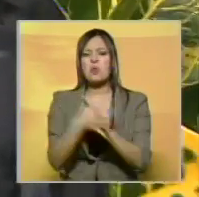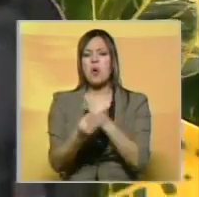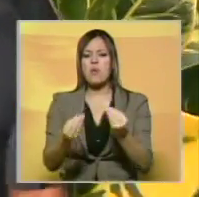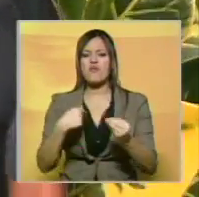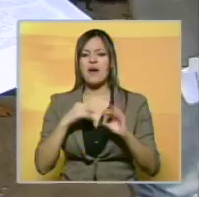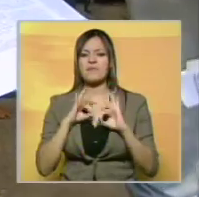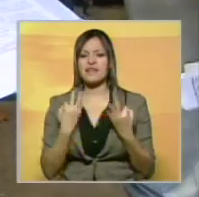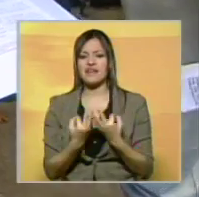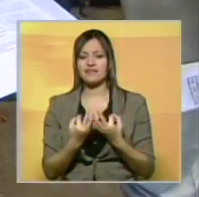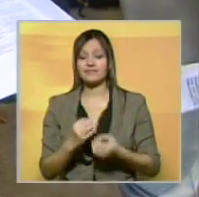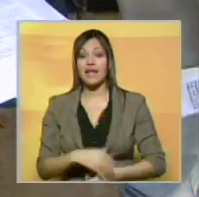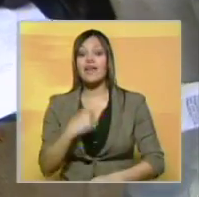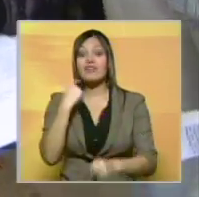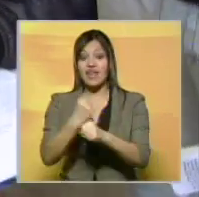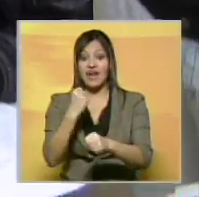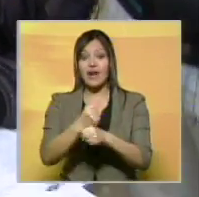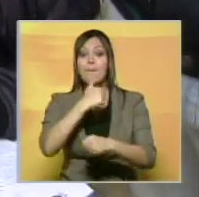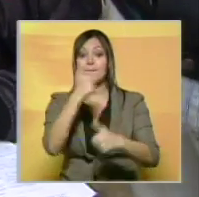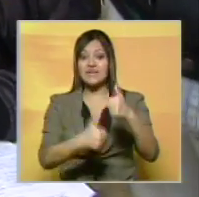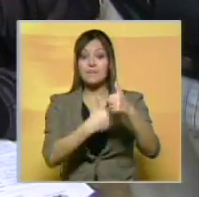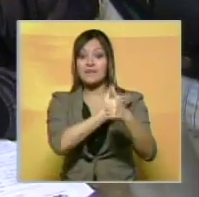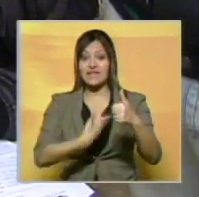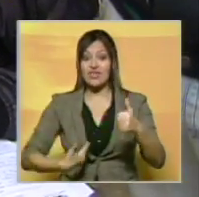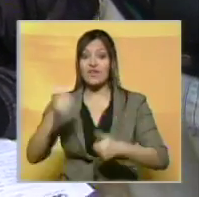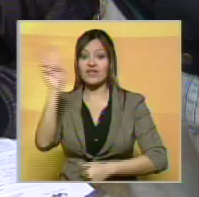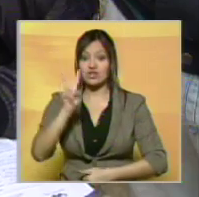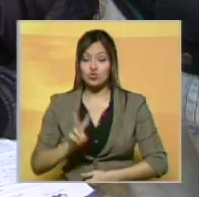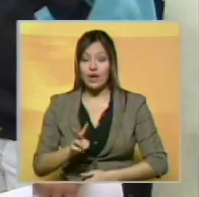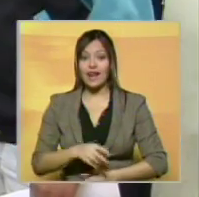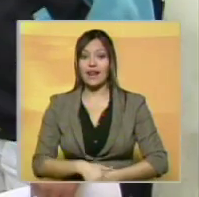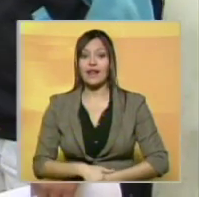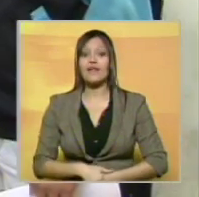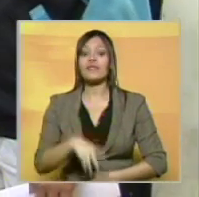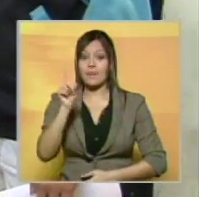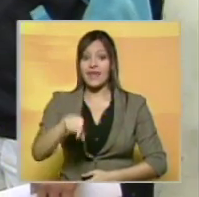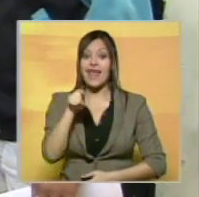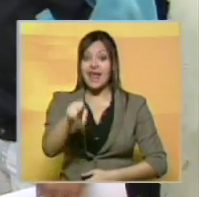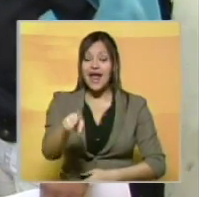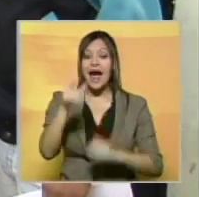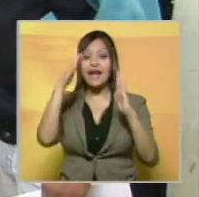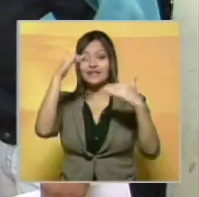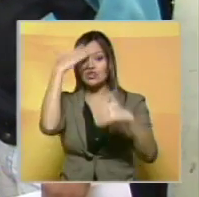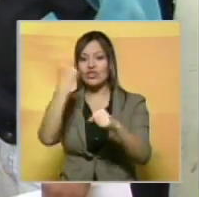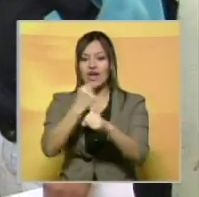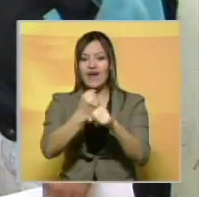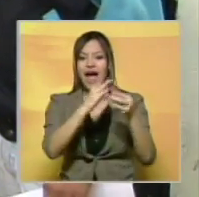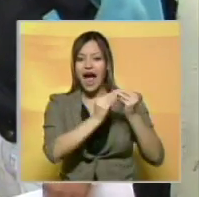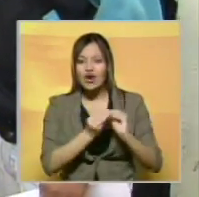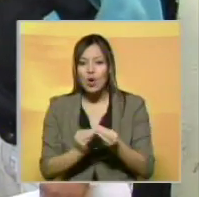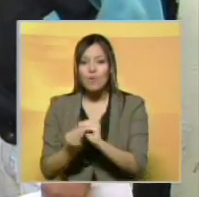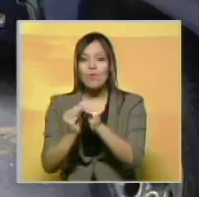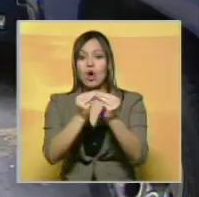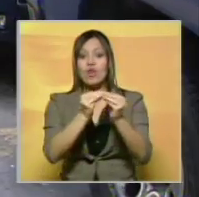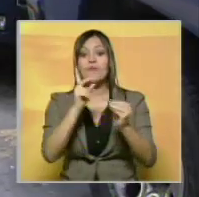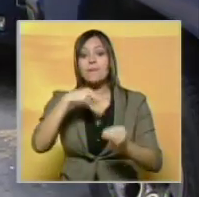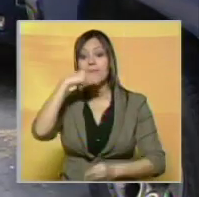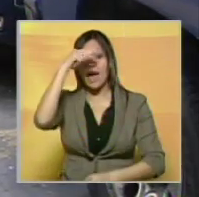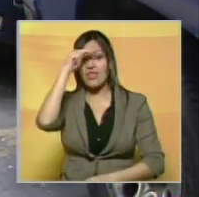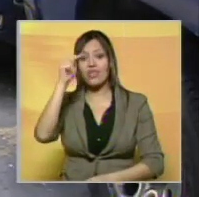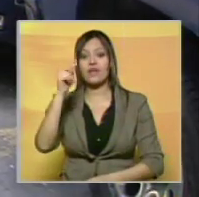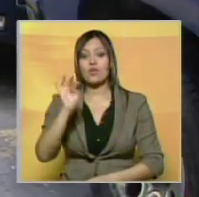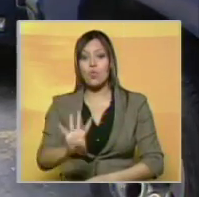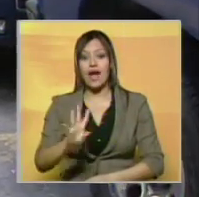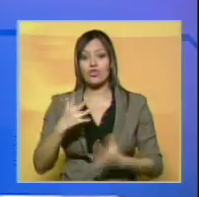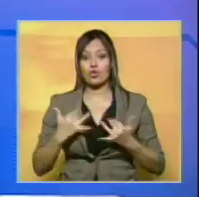Además de trabajar como escolta en la vicepresidencia de la República, Arquímedes Rodríguez se dedicaba a la albañilería y era padre de